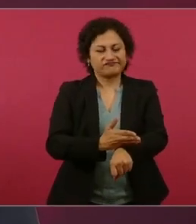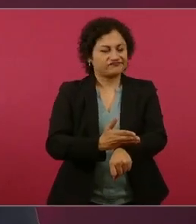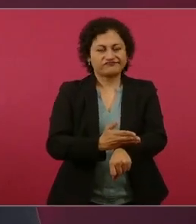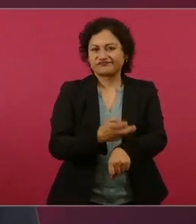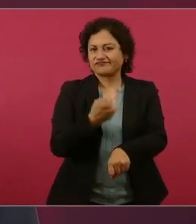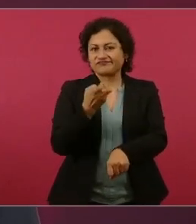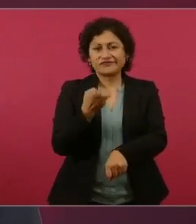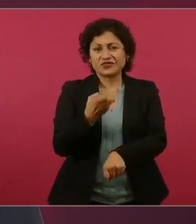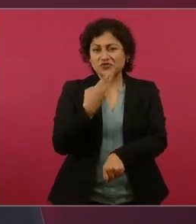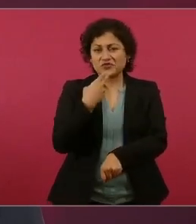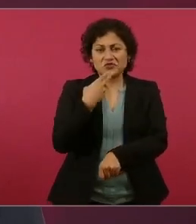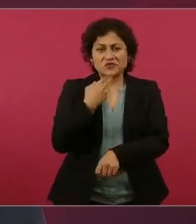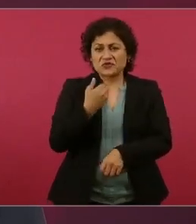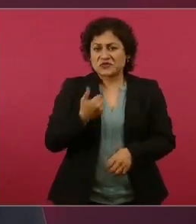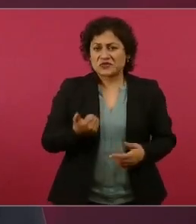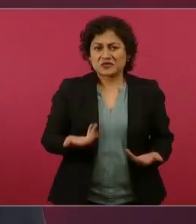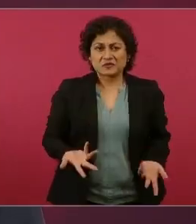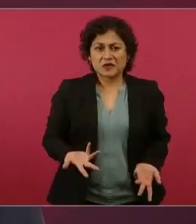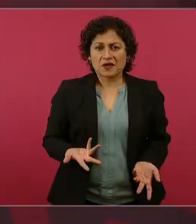enfrentar estos males